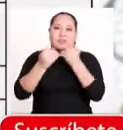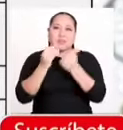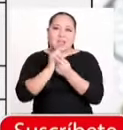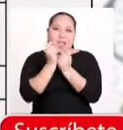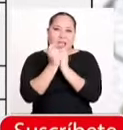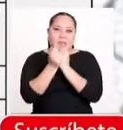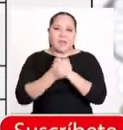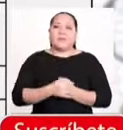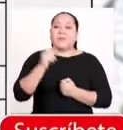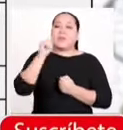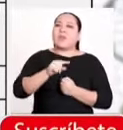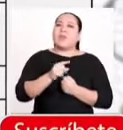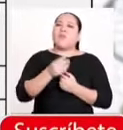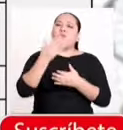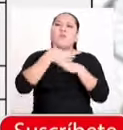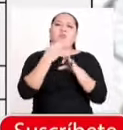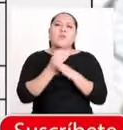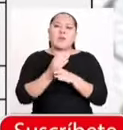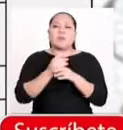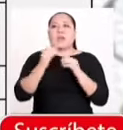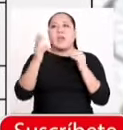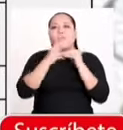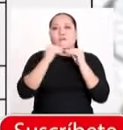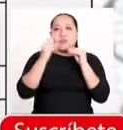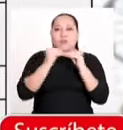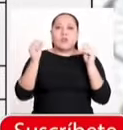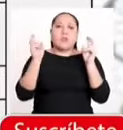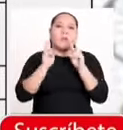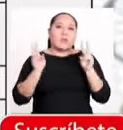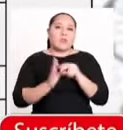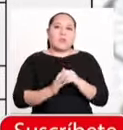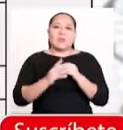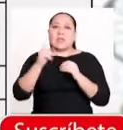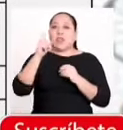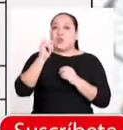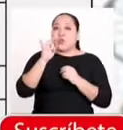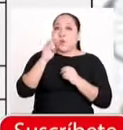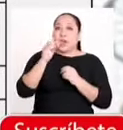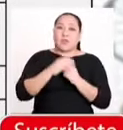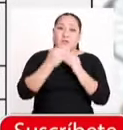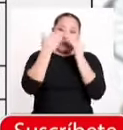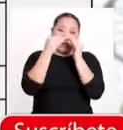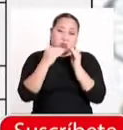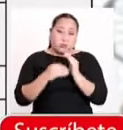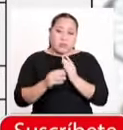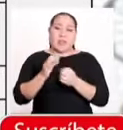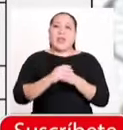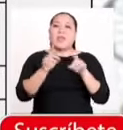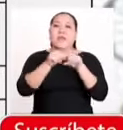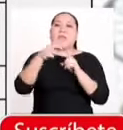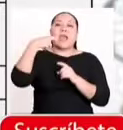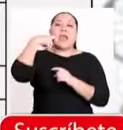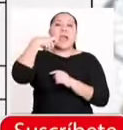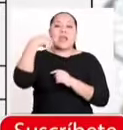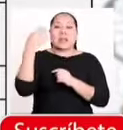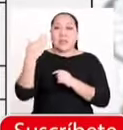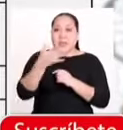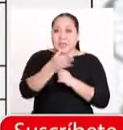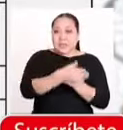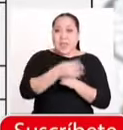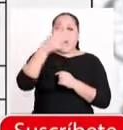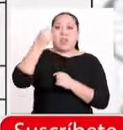cuanto a los tipos de alimento, son frutas, verduras, tubérculos, semillas. También carne, pescado,